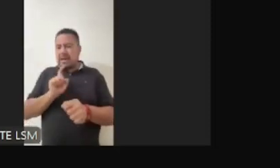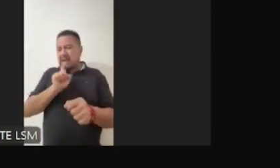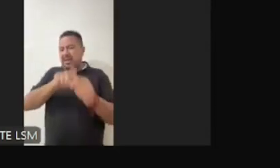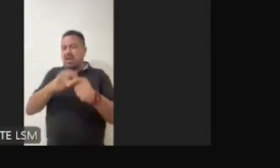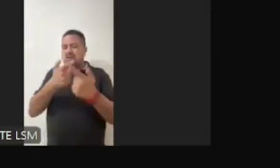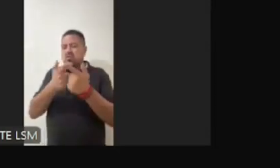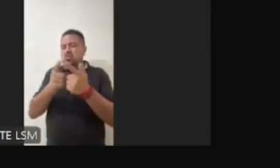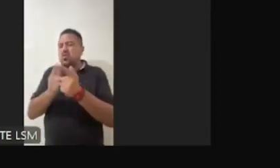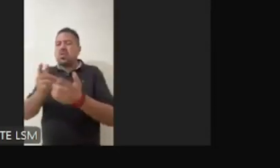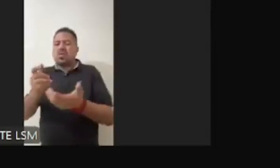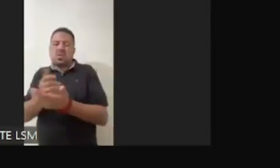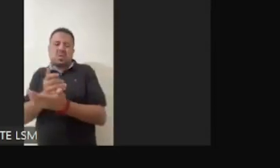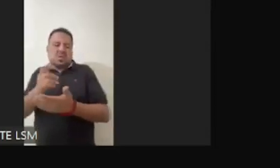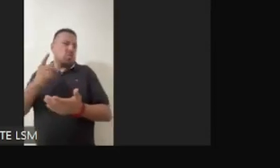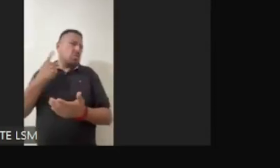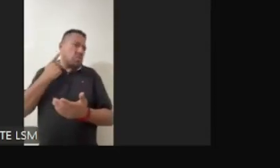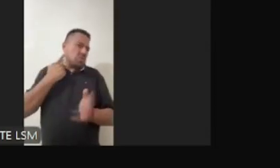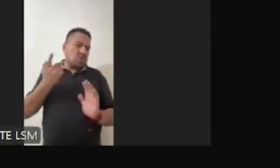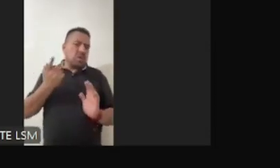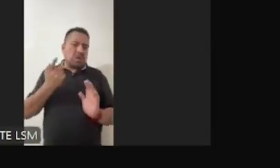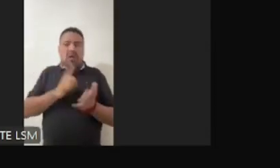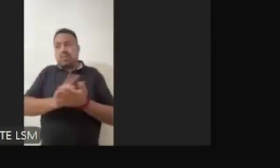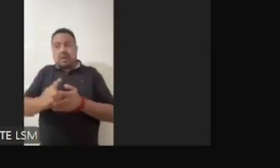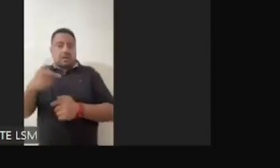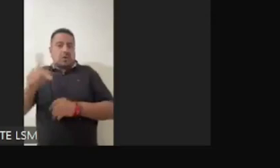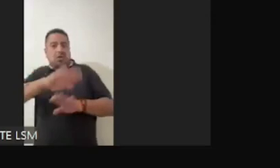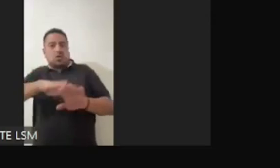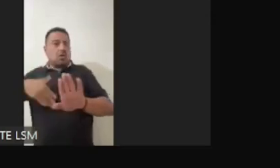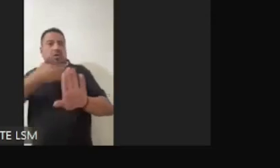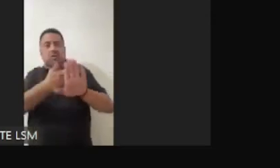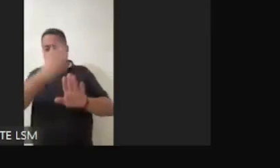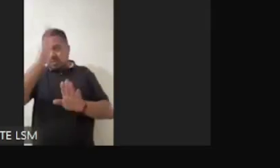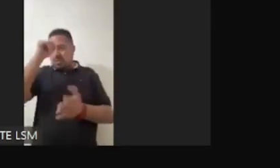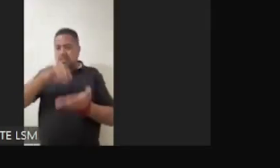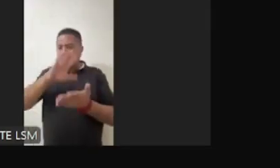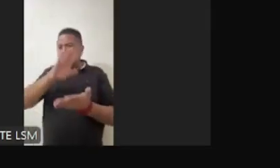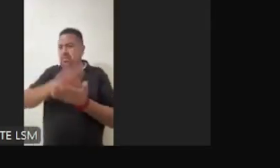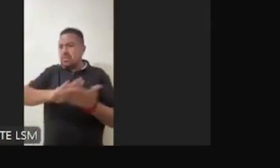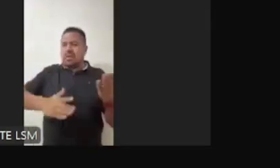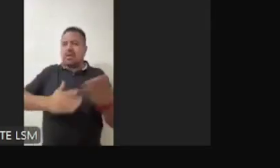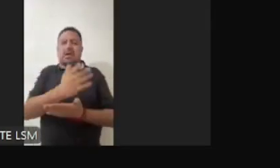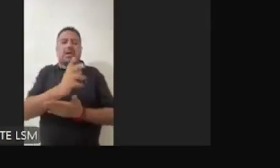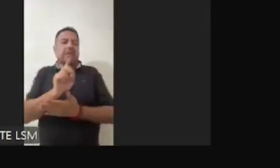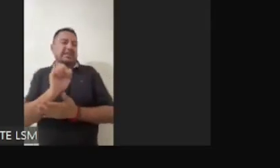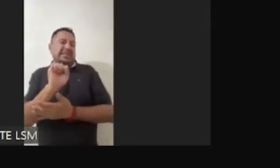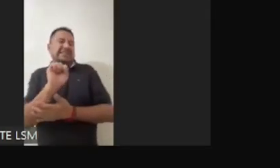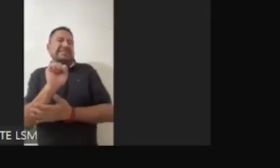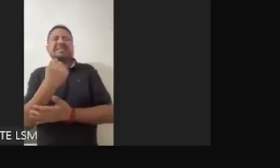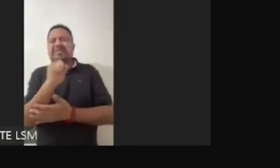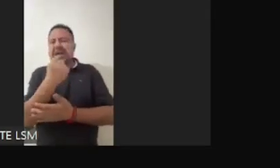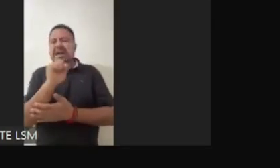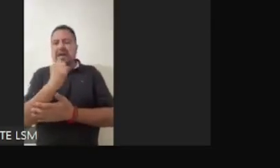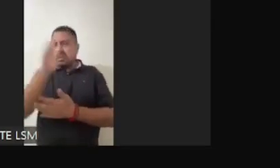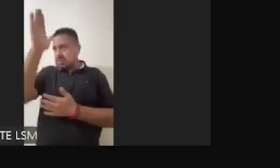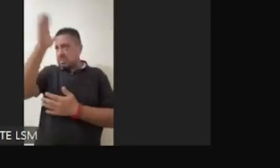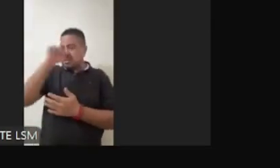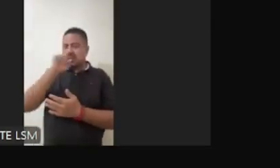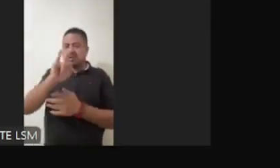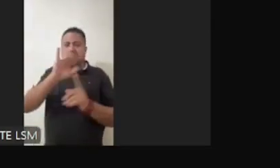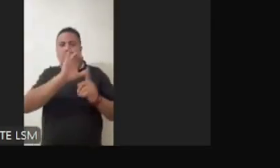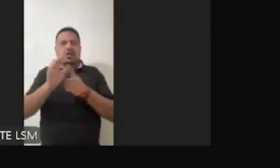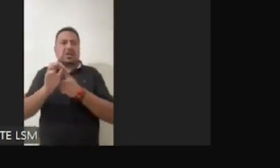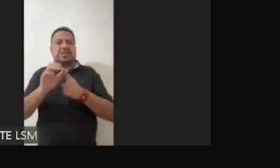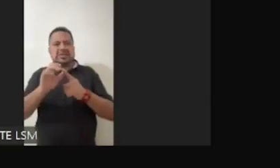partido y por su propio derecho en contra del acuerdo de improcedencia de fecha 30 de septiembre aprobado por la comisión de